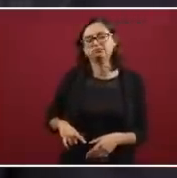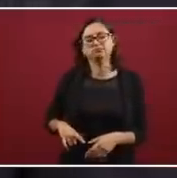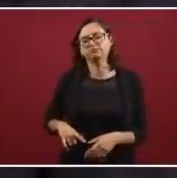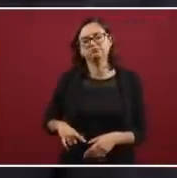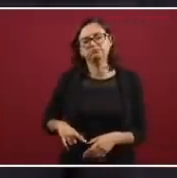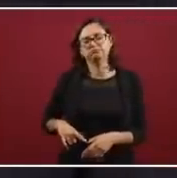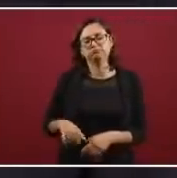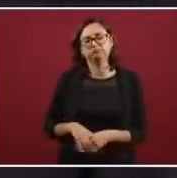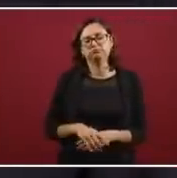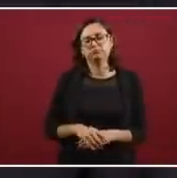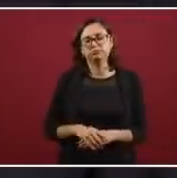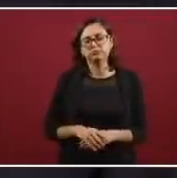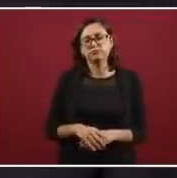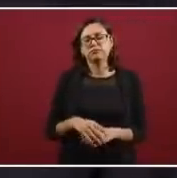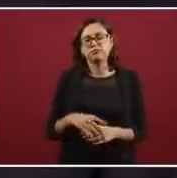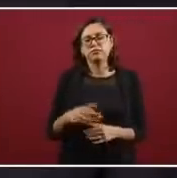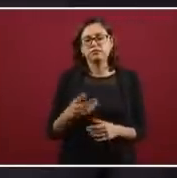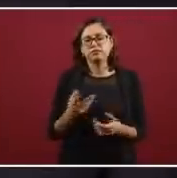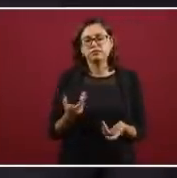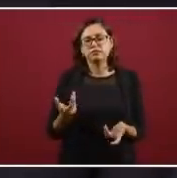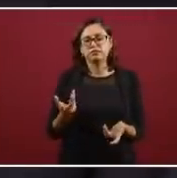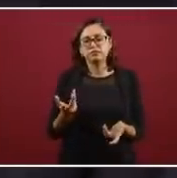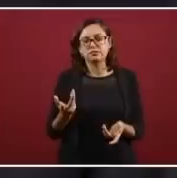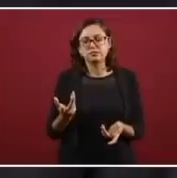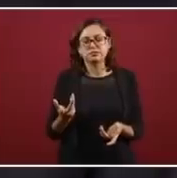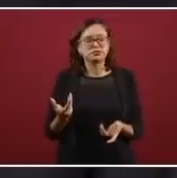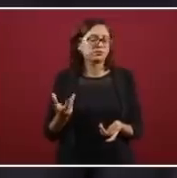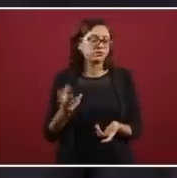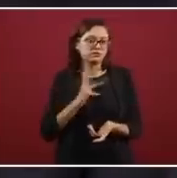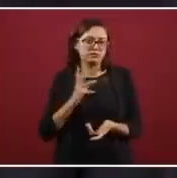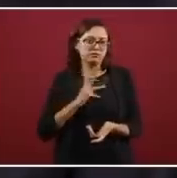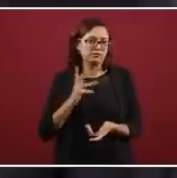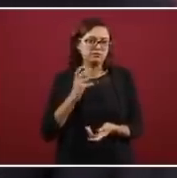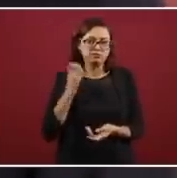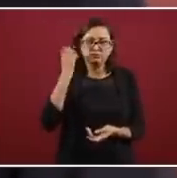Aparentemente hay que hacer exámenes